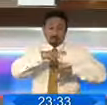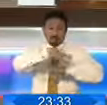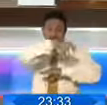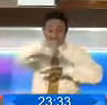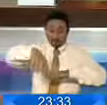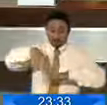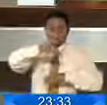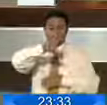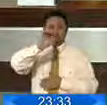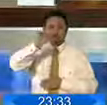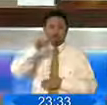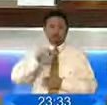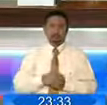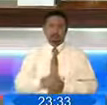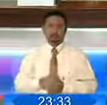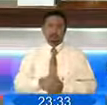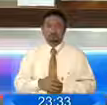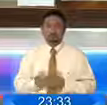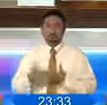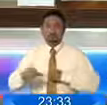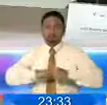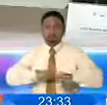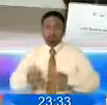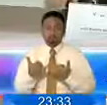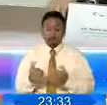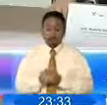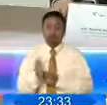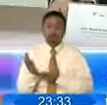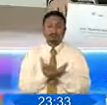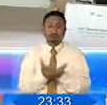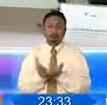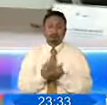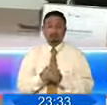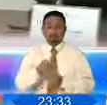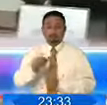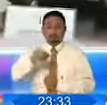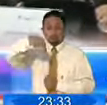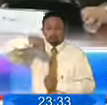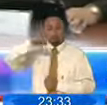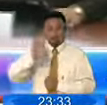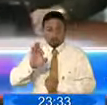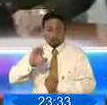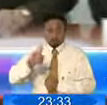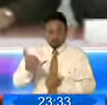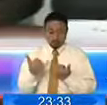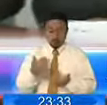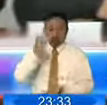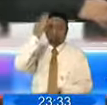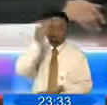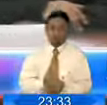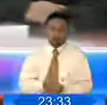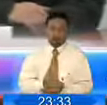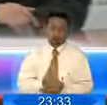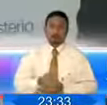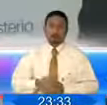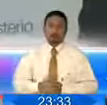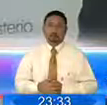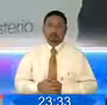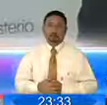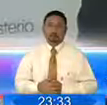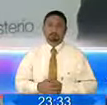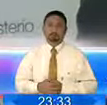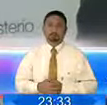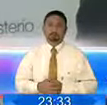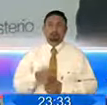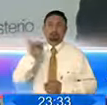$30,000. Operativo Sinergia 3, que causó que el servicio del sistema de la ANT se caiga a nivel nacional. Trabajaremos